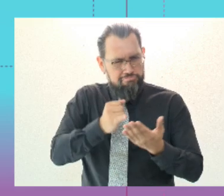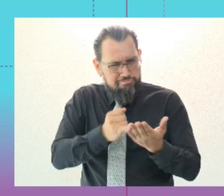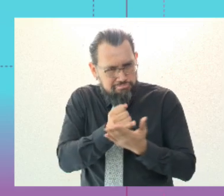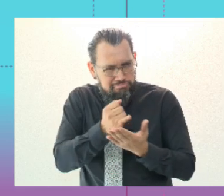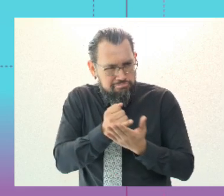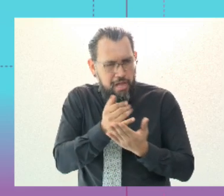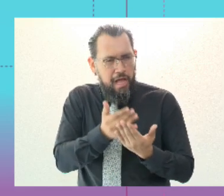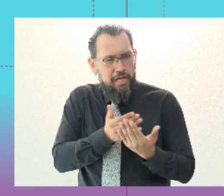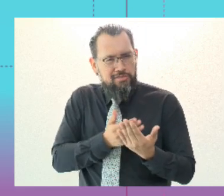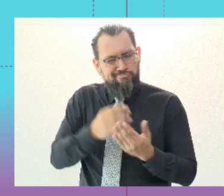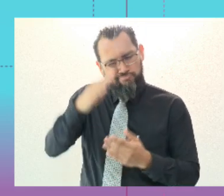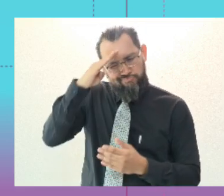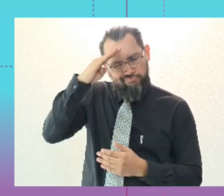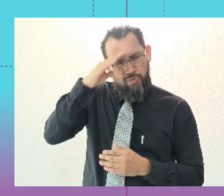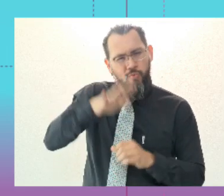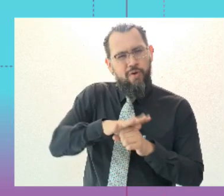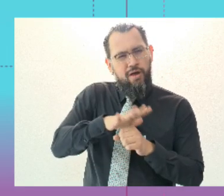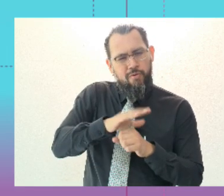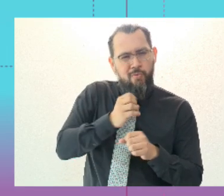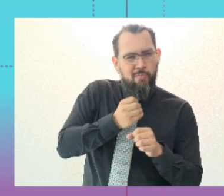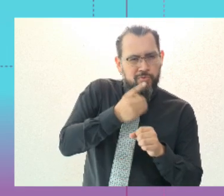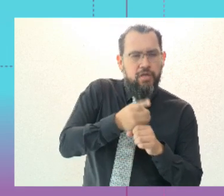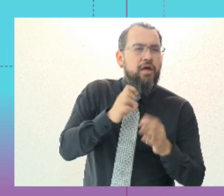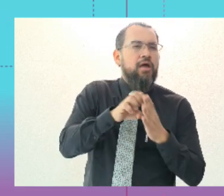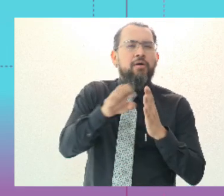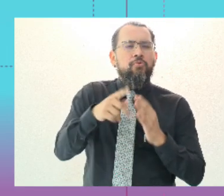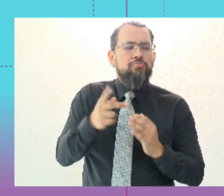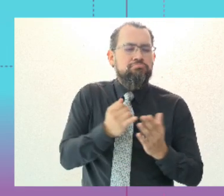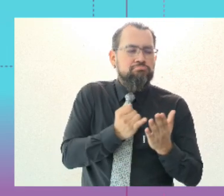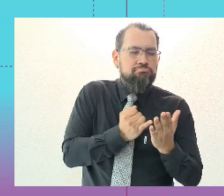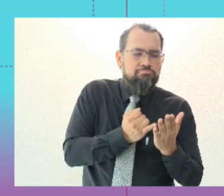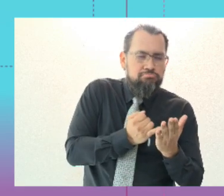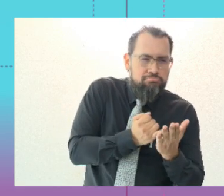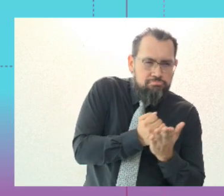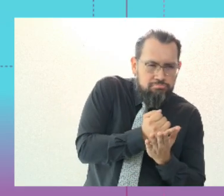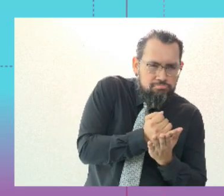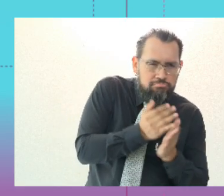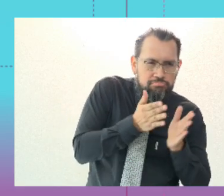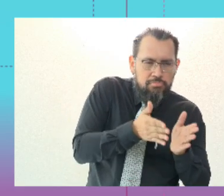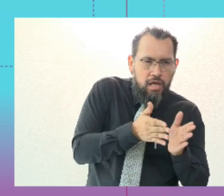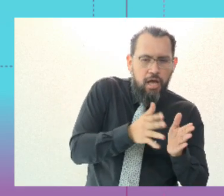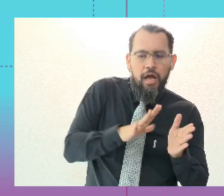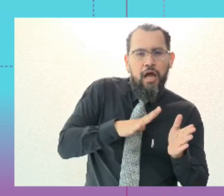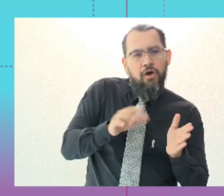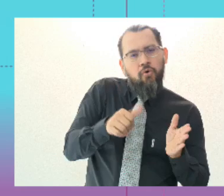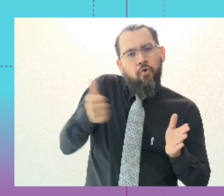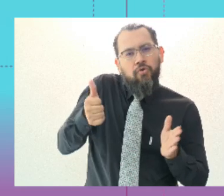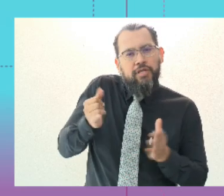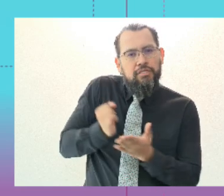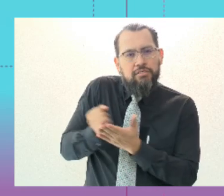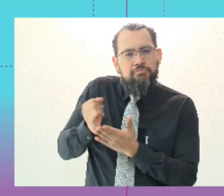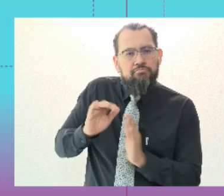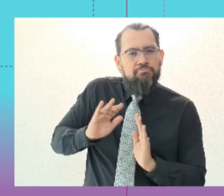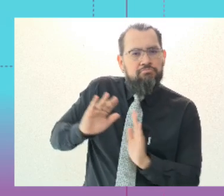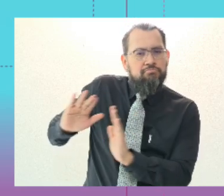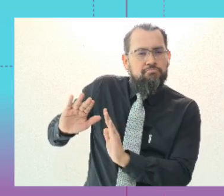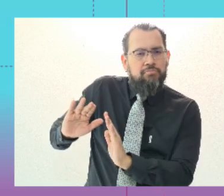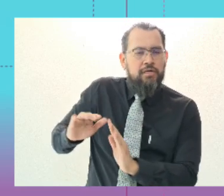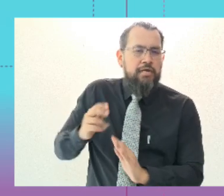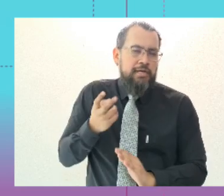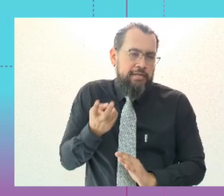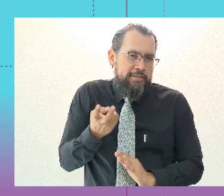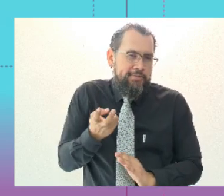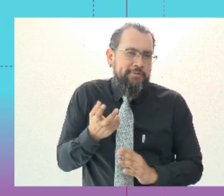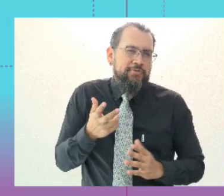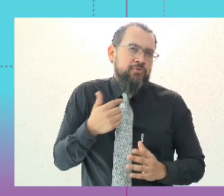yo me inclino por una decisión, pues estoy dejando de lado la otra que no tomé. Yo sé que todo el